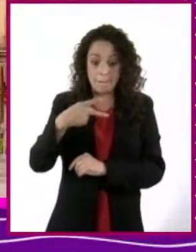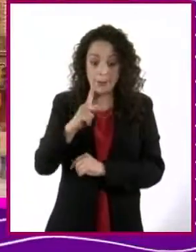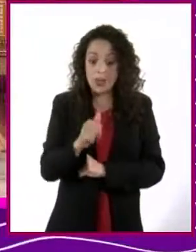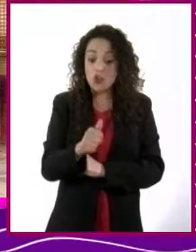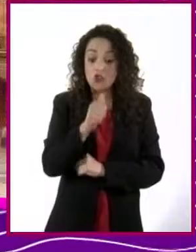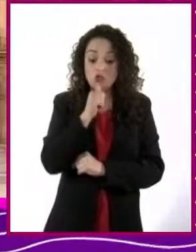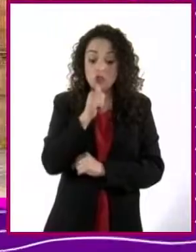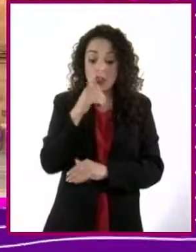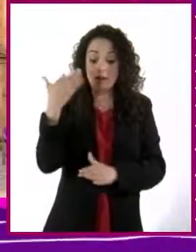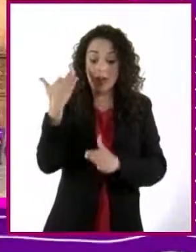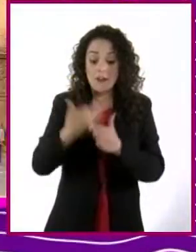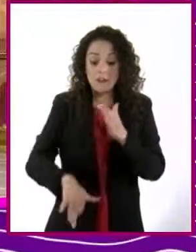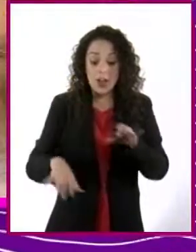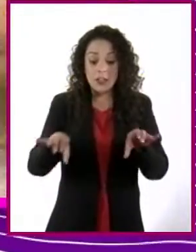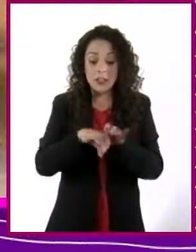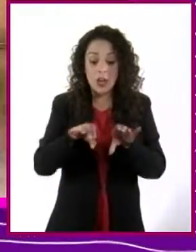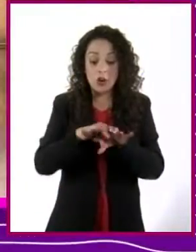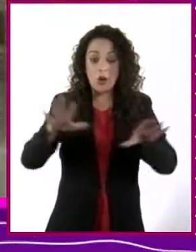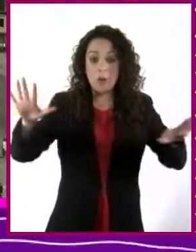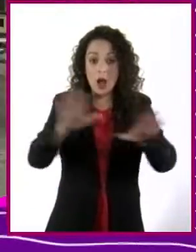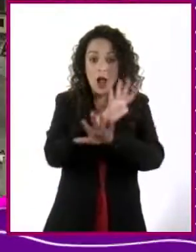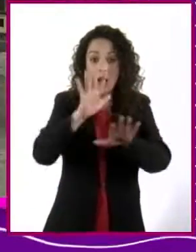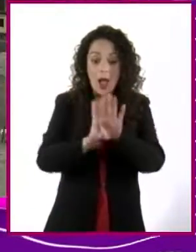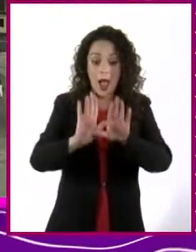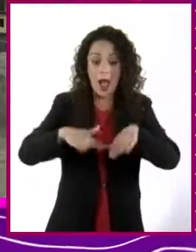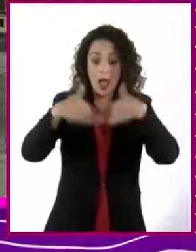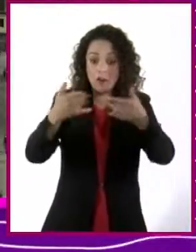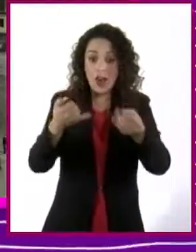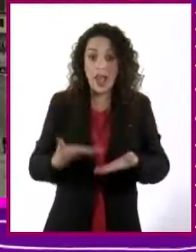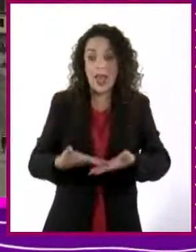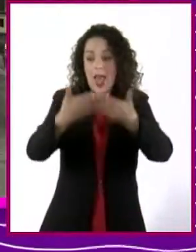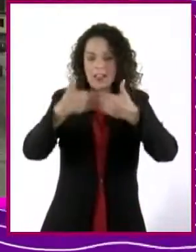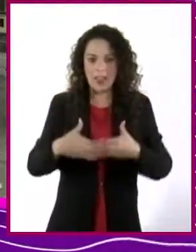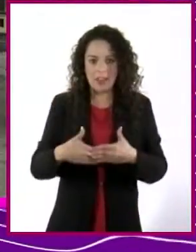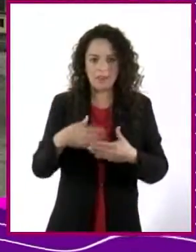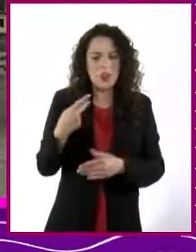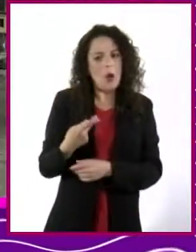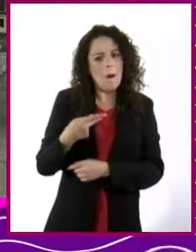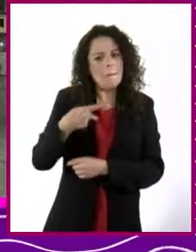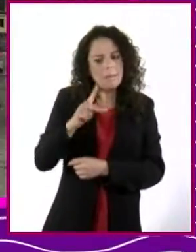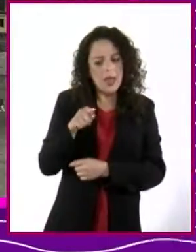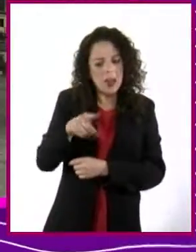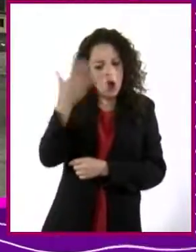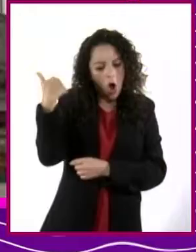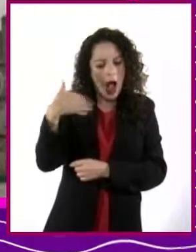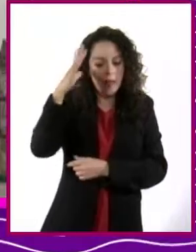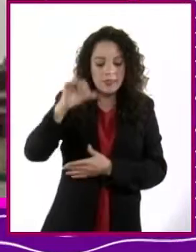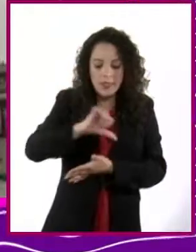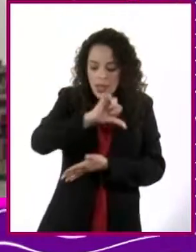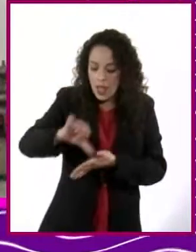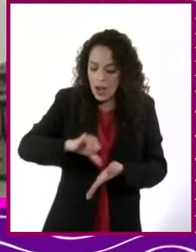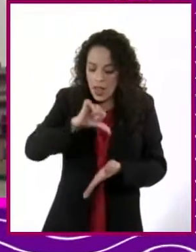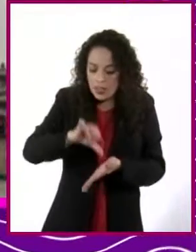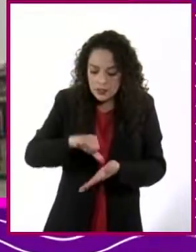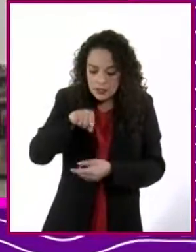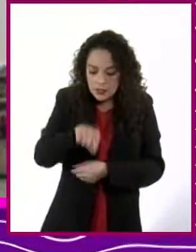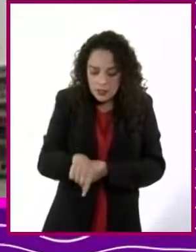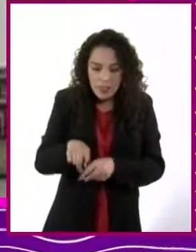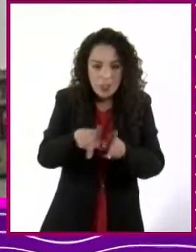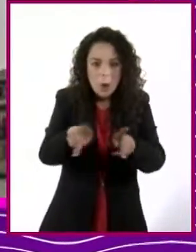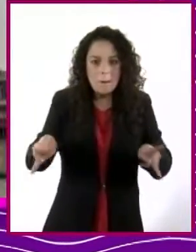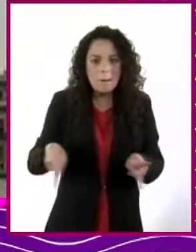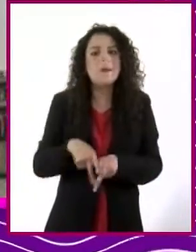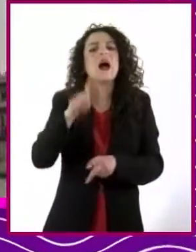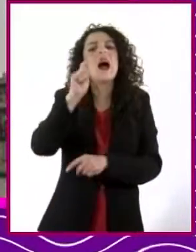cambiarán sus fachadas e interiores. ¿Pero qué había en medio de la plaza? Imagínense ahora que